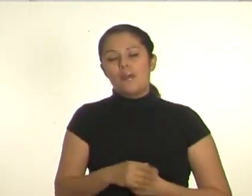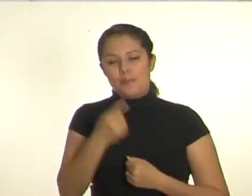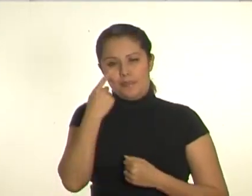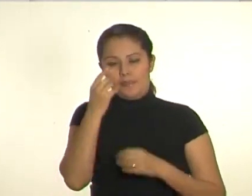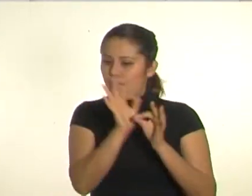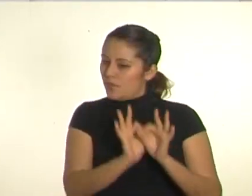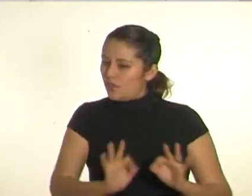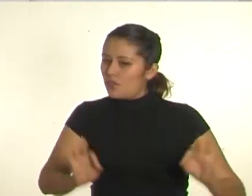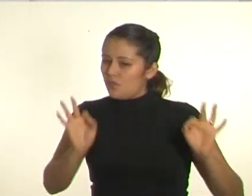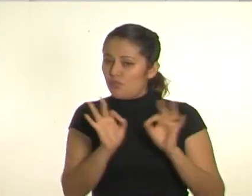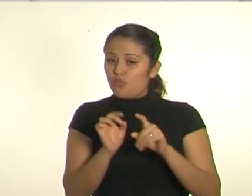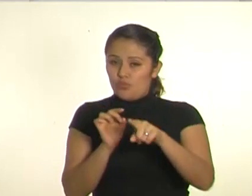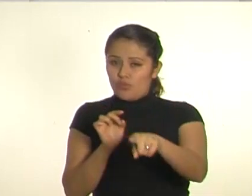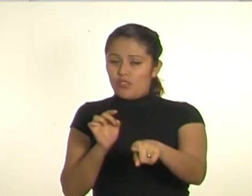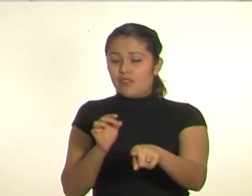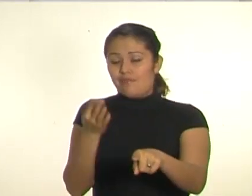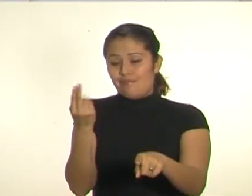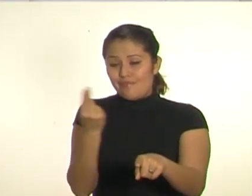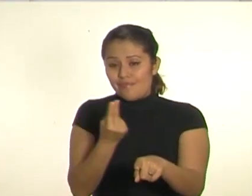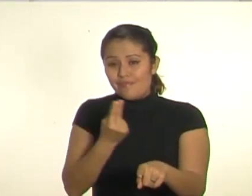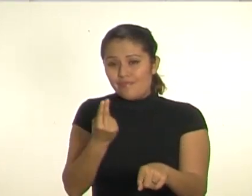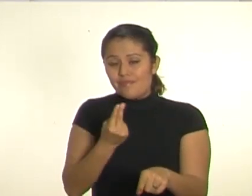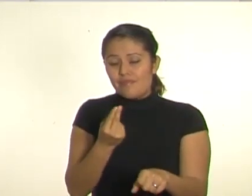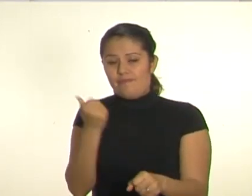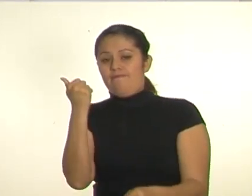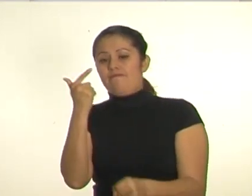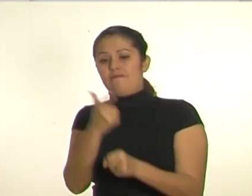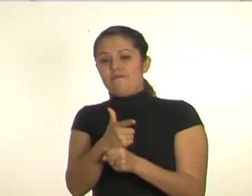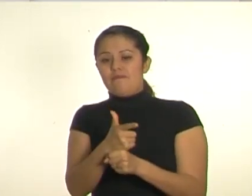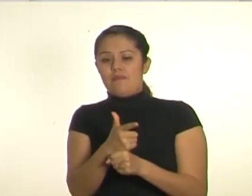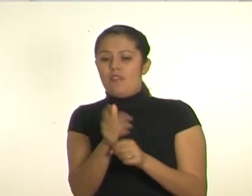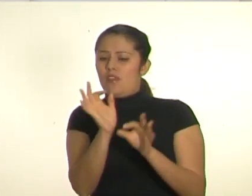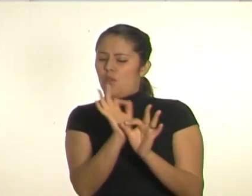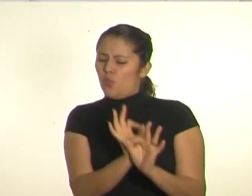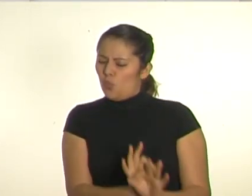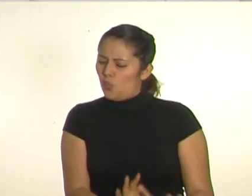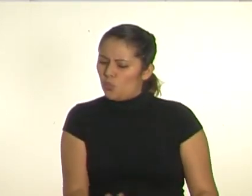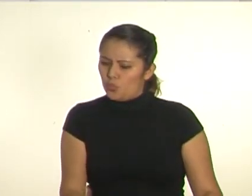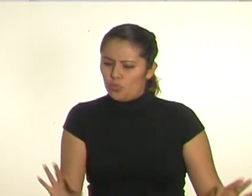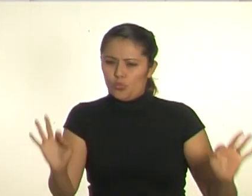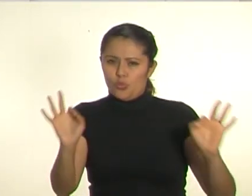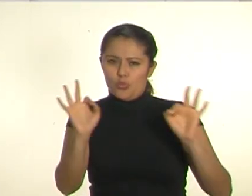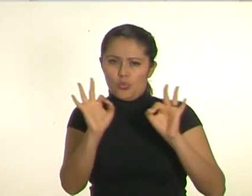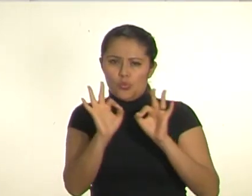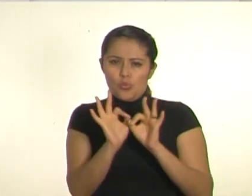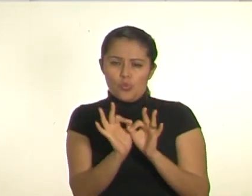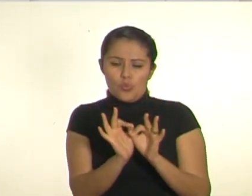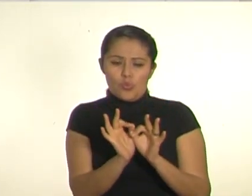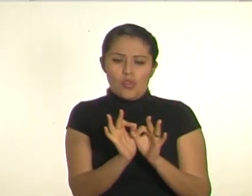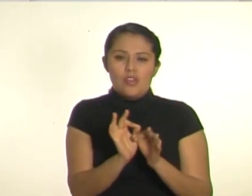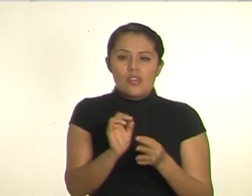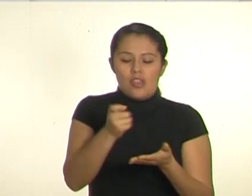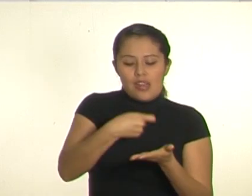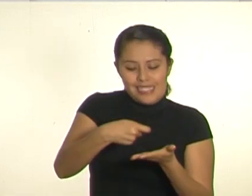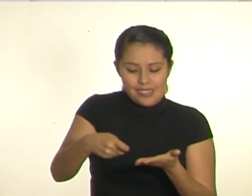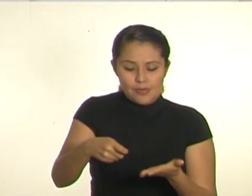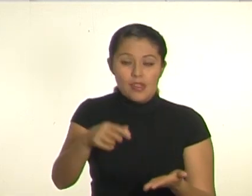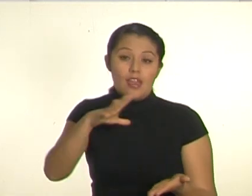que ustedes se dieran cuenta la importancia de los signos de